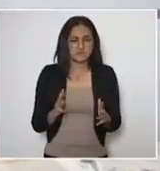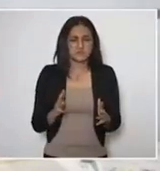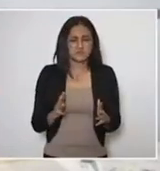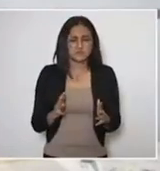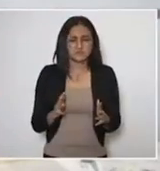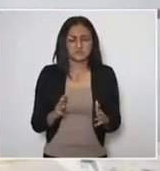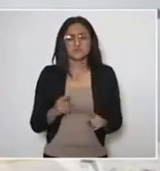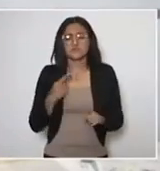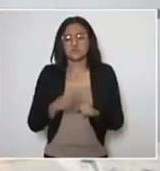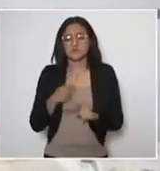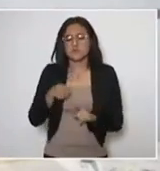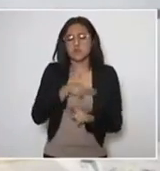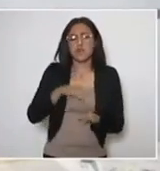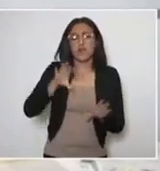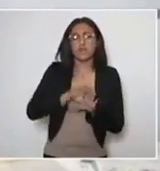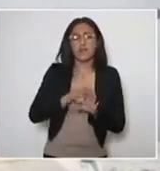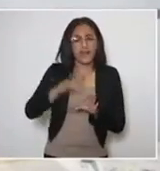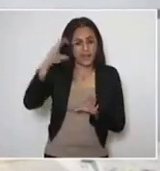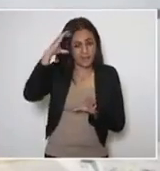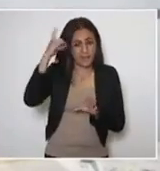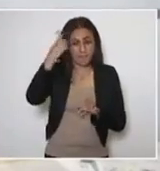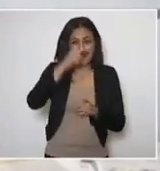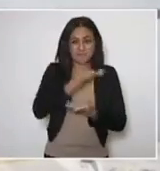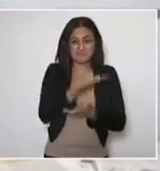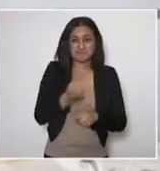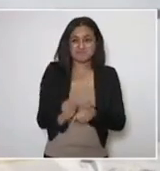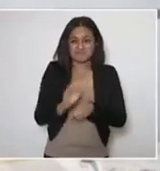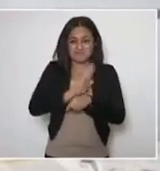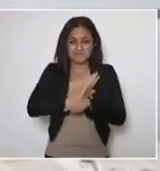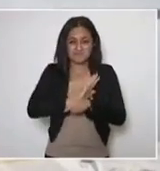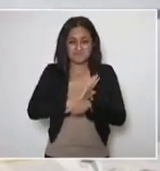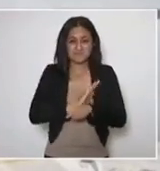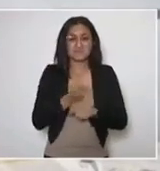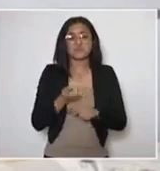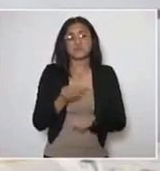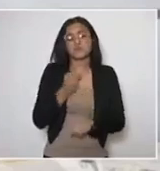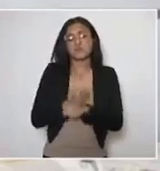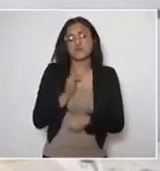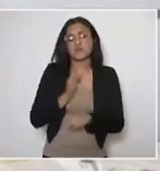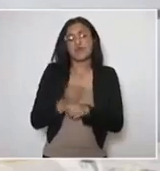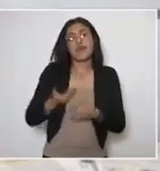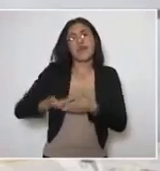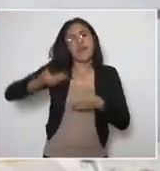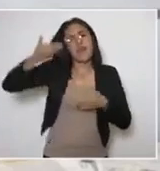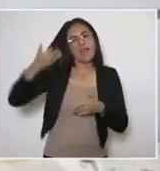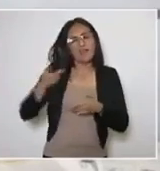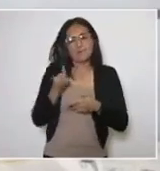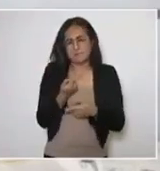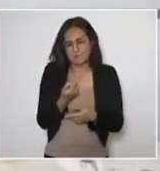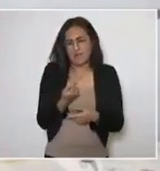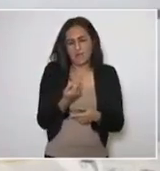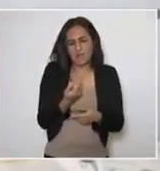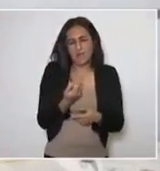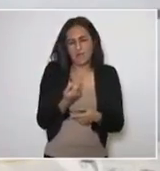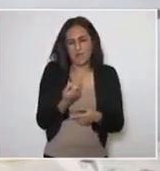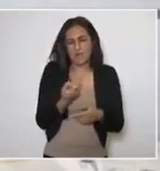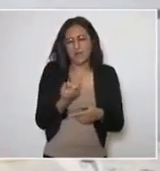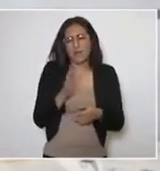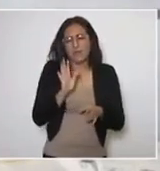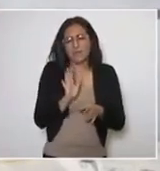de las camas destinadas para kobe en las en las olas anteriores y en la